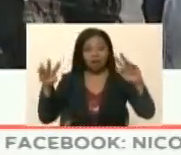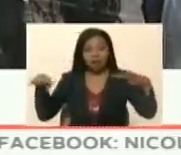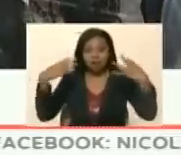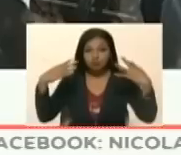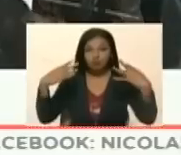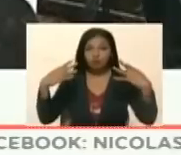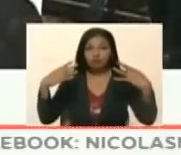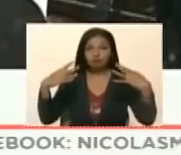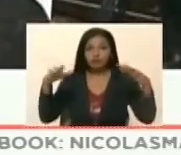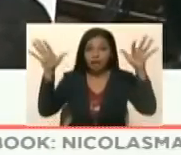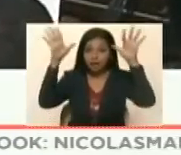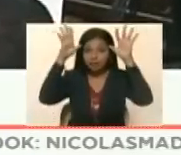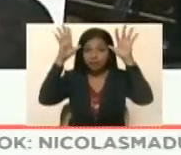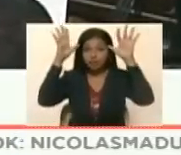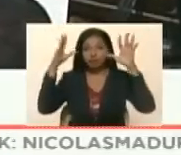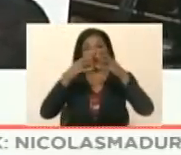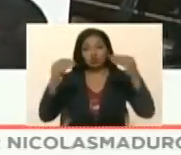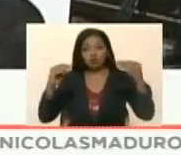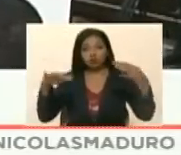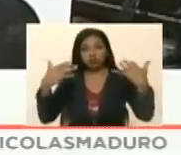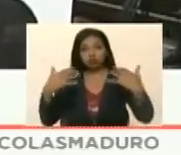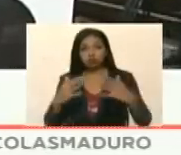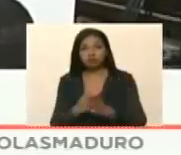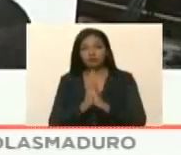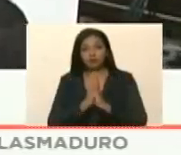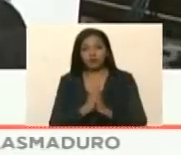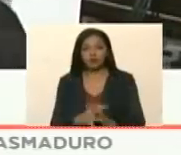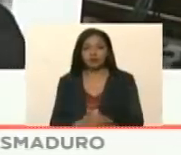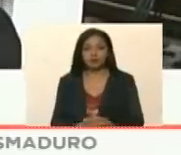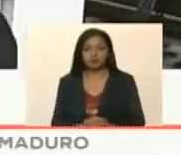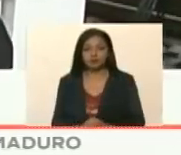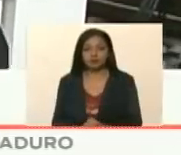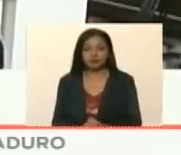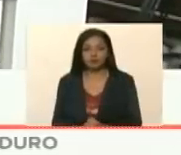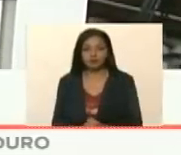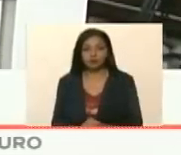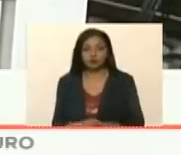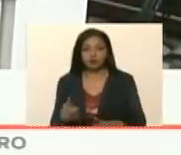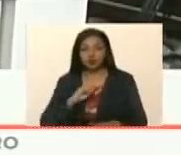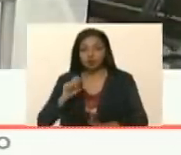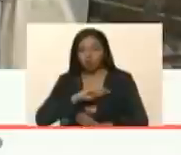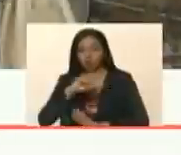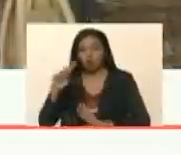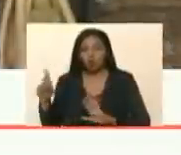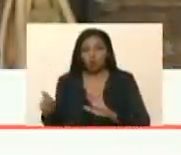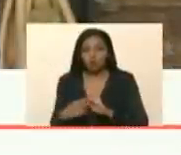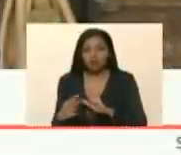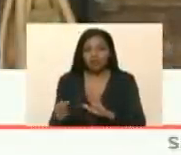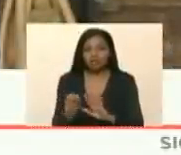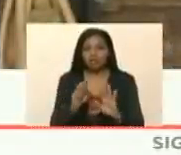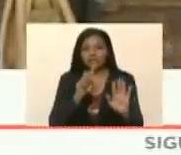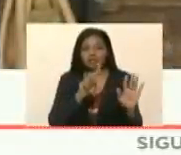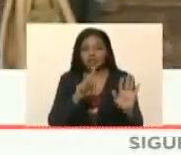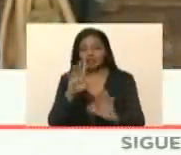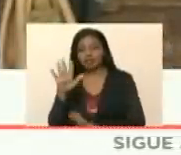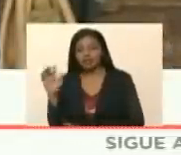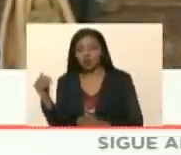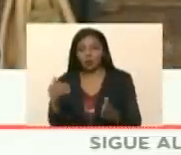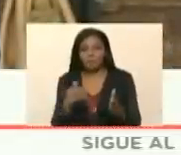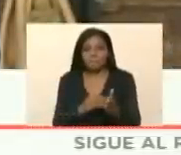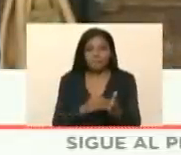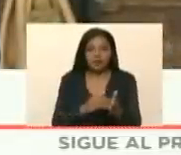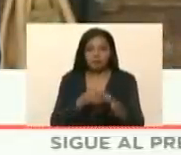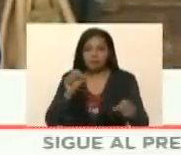atención trabajadores, campesinos y campesinas. Debemos completar la siembra de las 65.000 hectáreas de